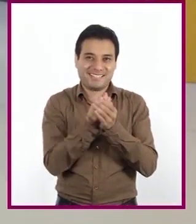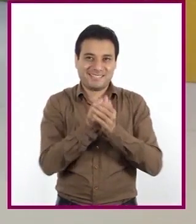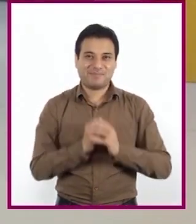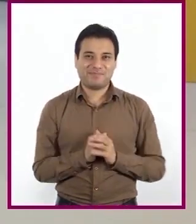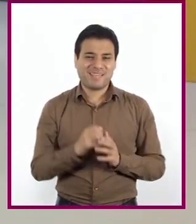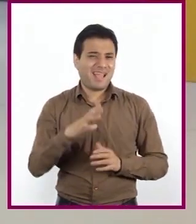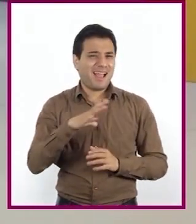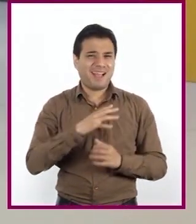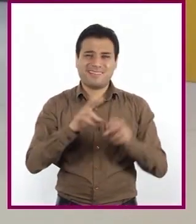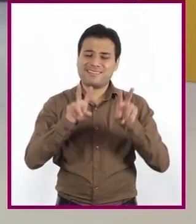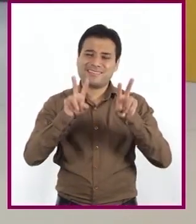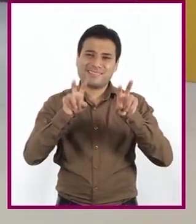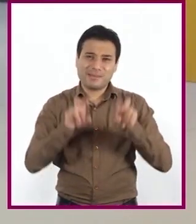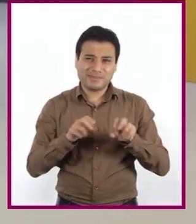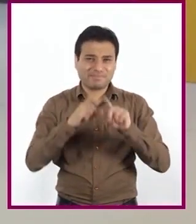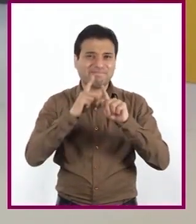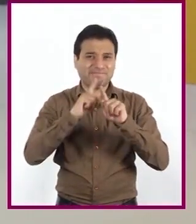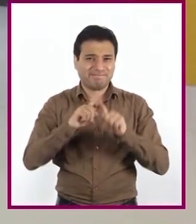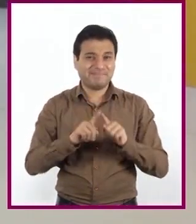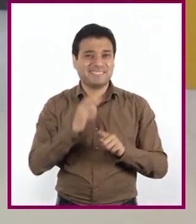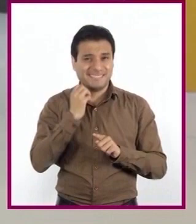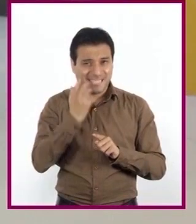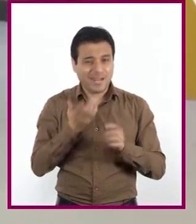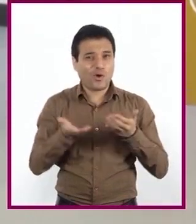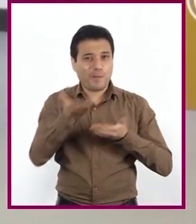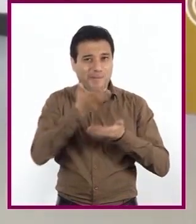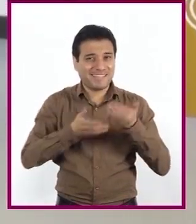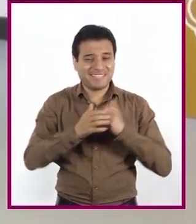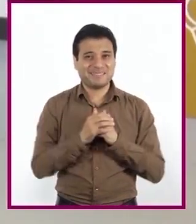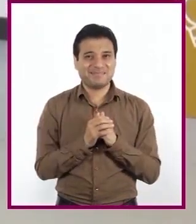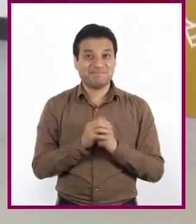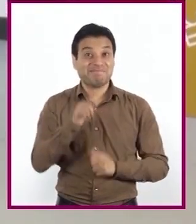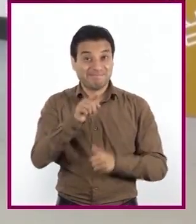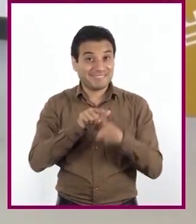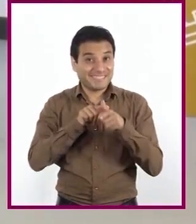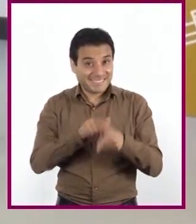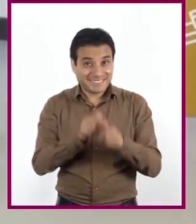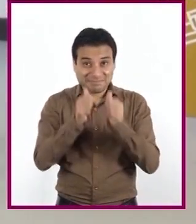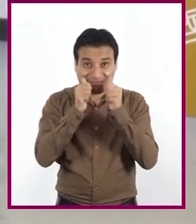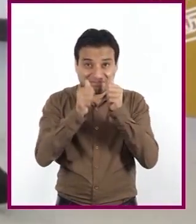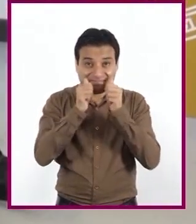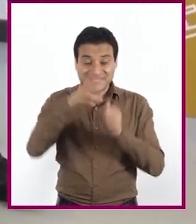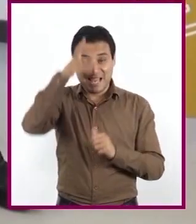Hay muchos temas más que les queremos compartir, así que sigan con nosotros en